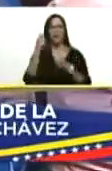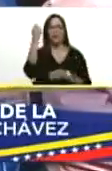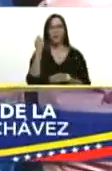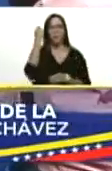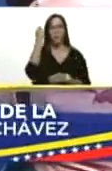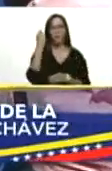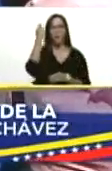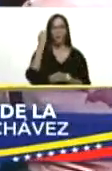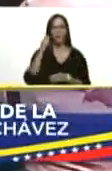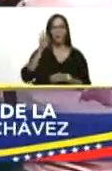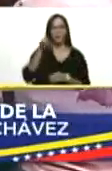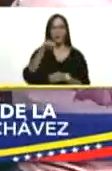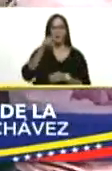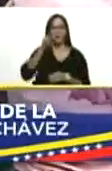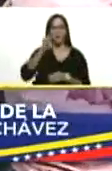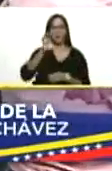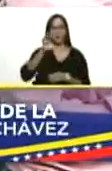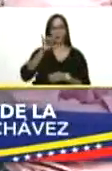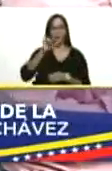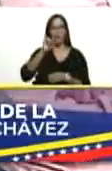diputada Grecia Colmenares,